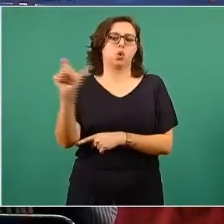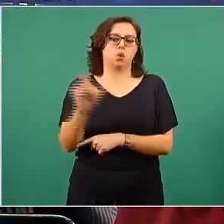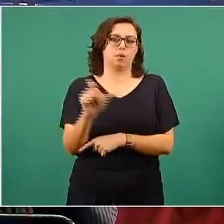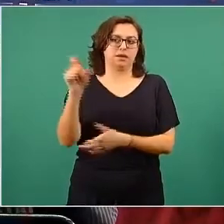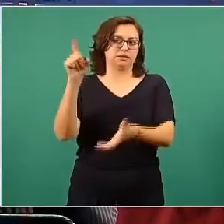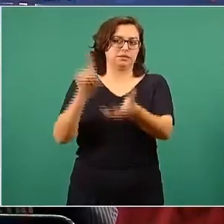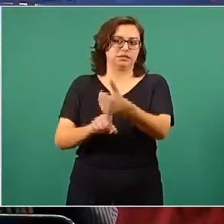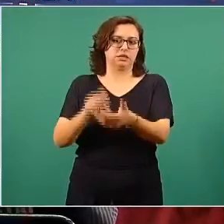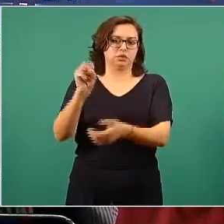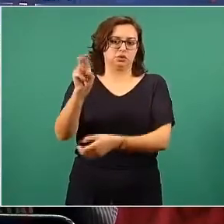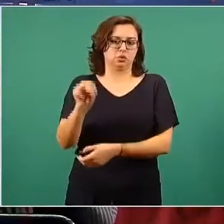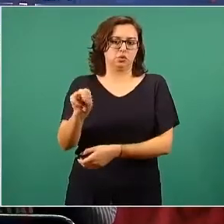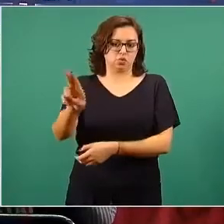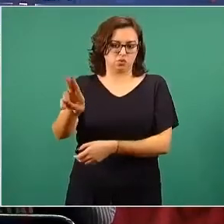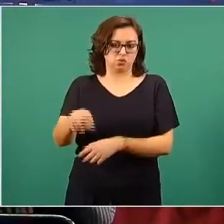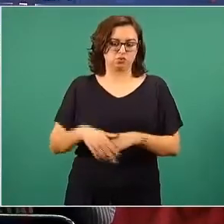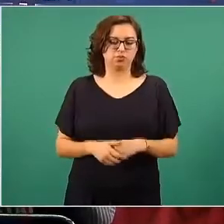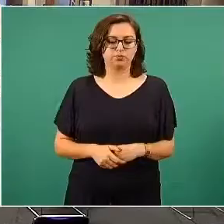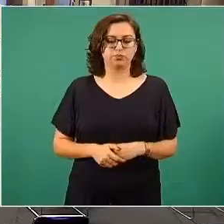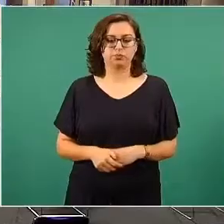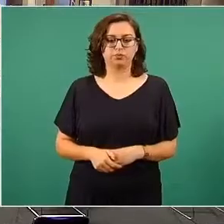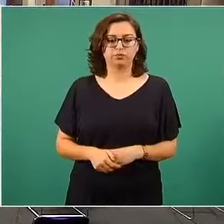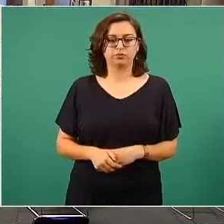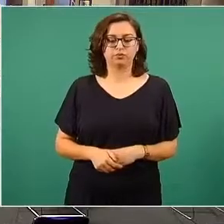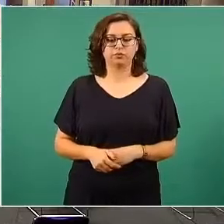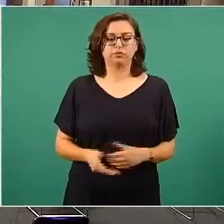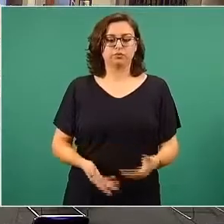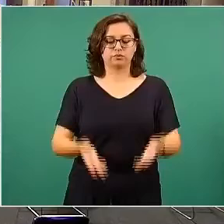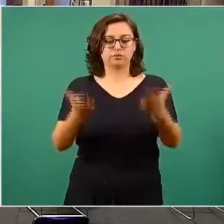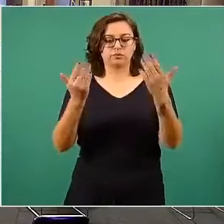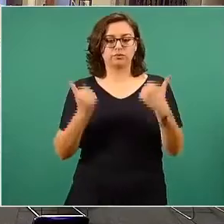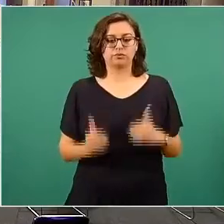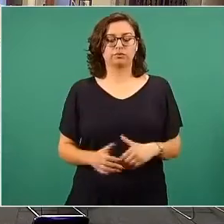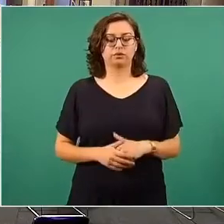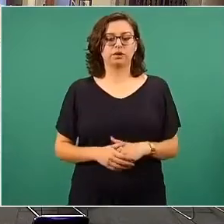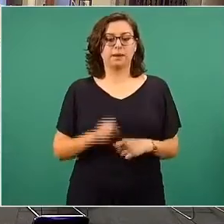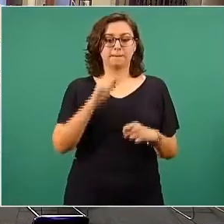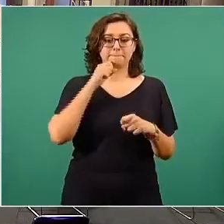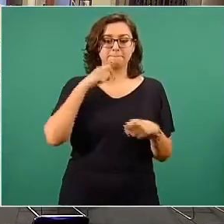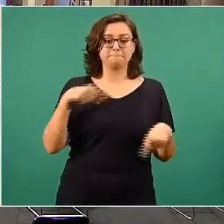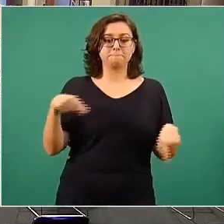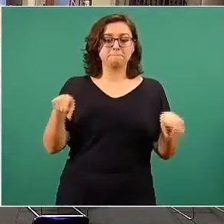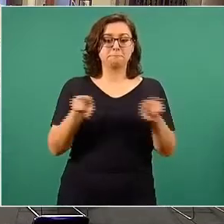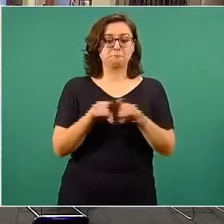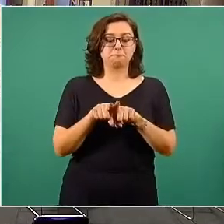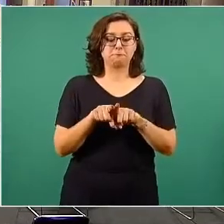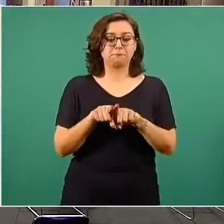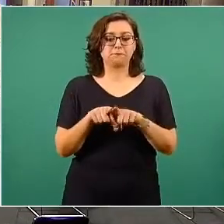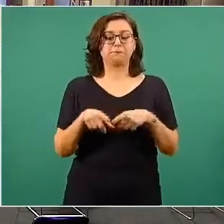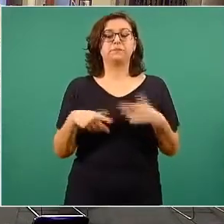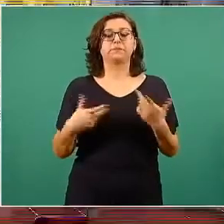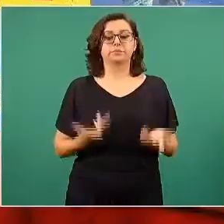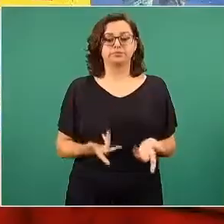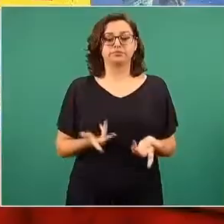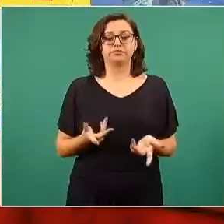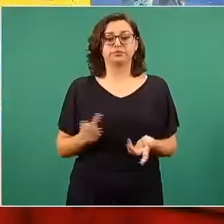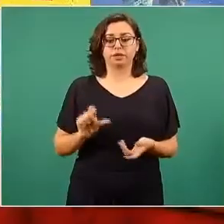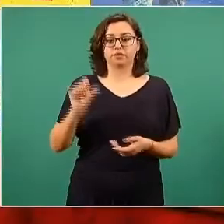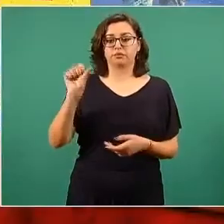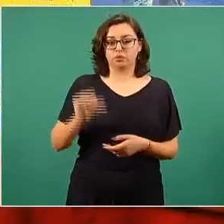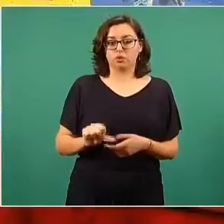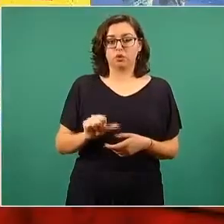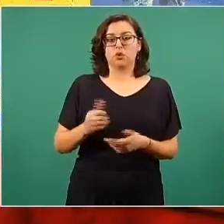el mecanismo solidario de Naciones Unidas. La siguiente. Y también recibimos hoy, durante horas de la mañana,